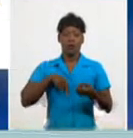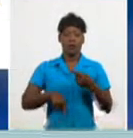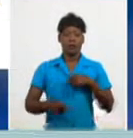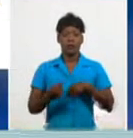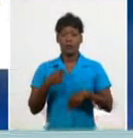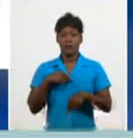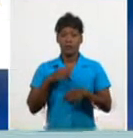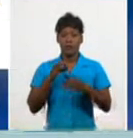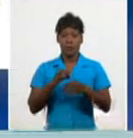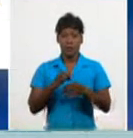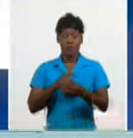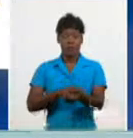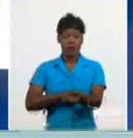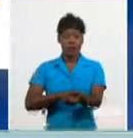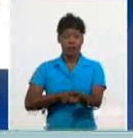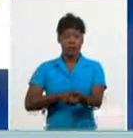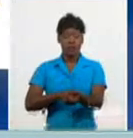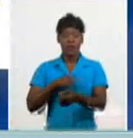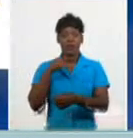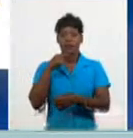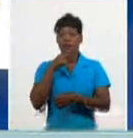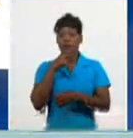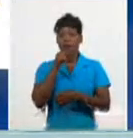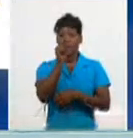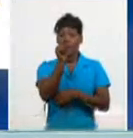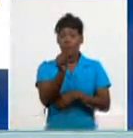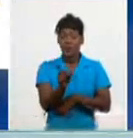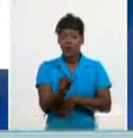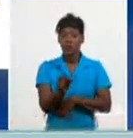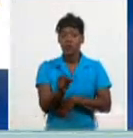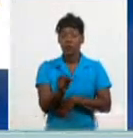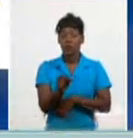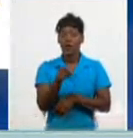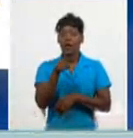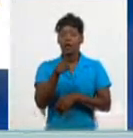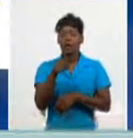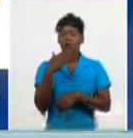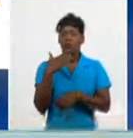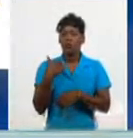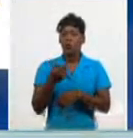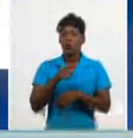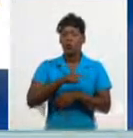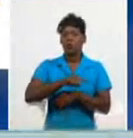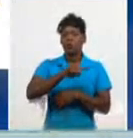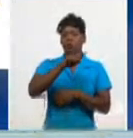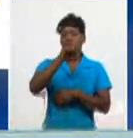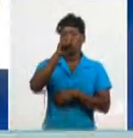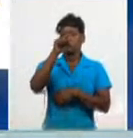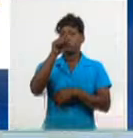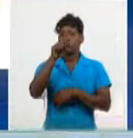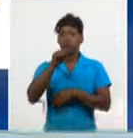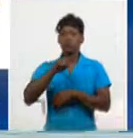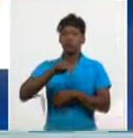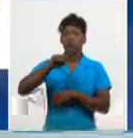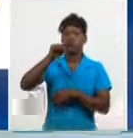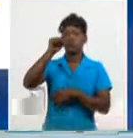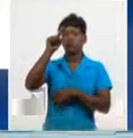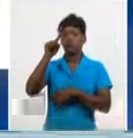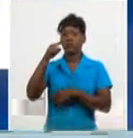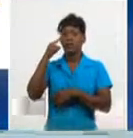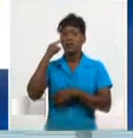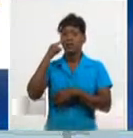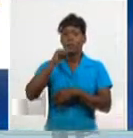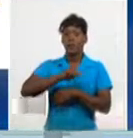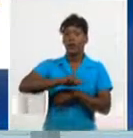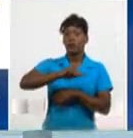en la muestra de la persona o en la persona. Y fíjense cómo la curva roja comienza a elevarse